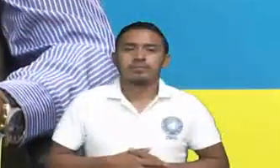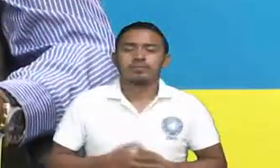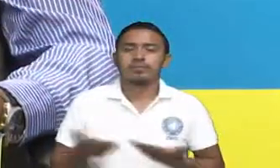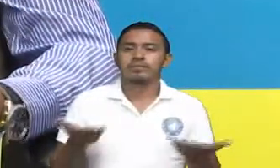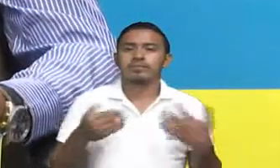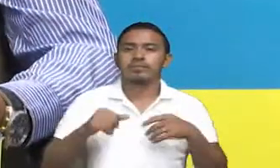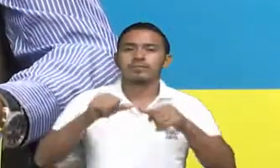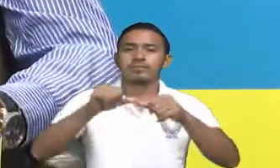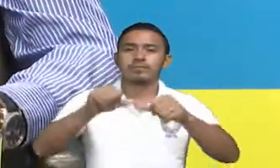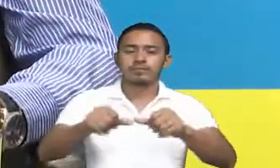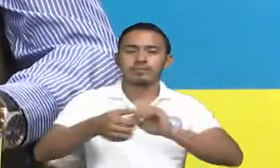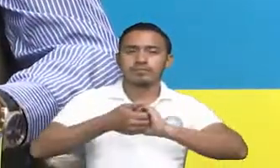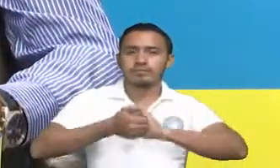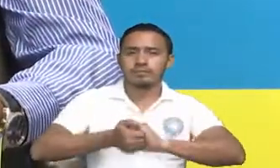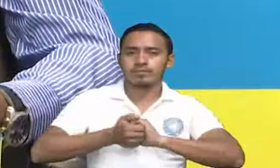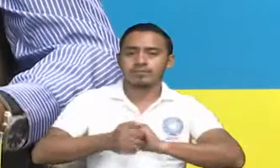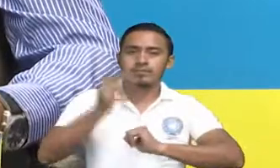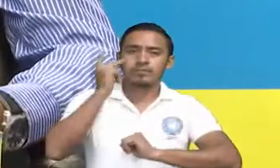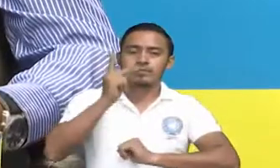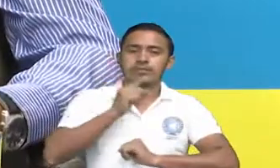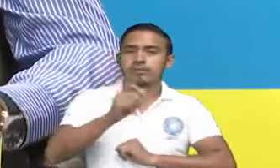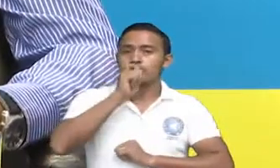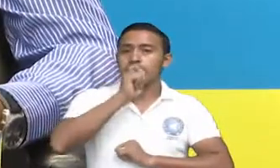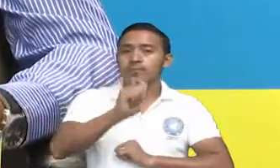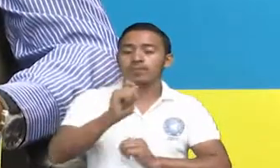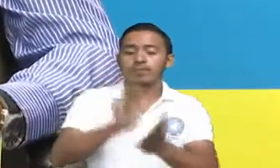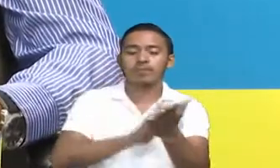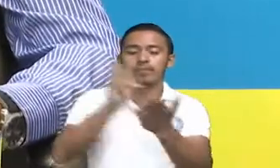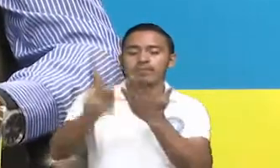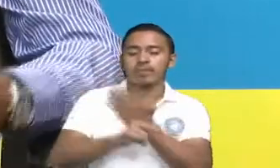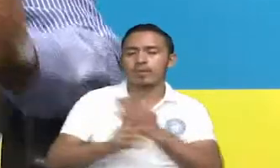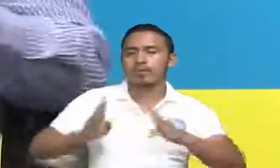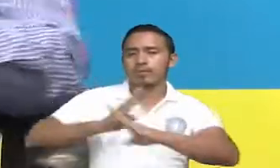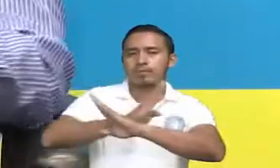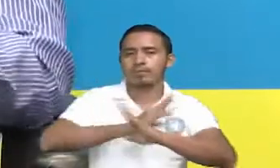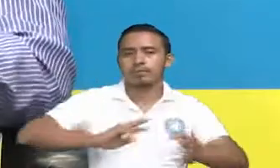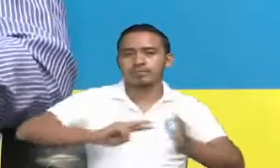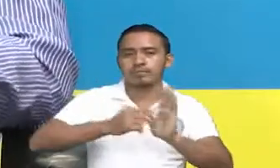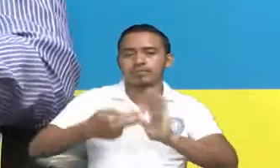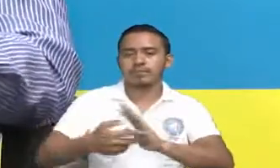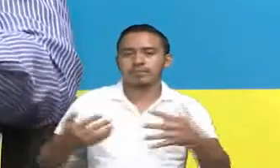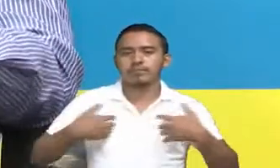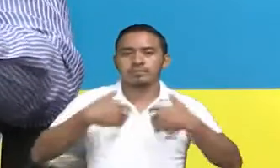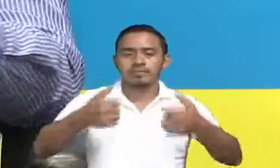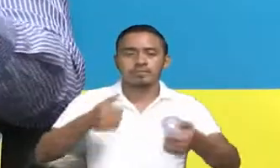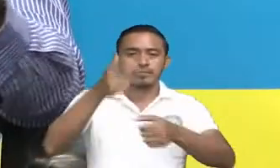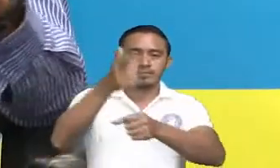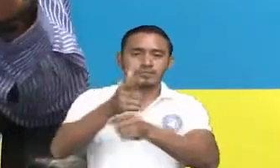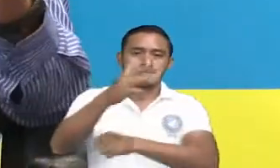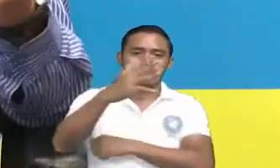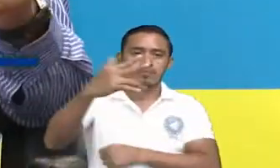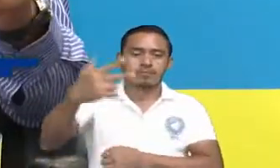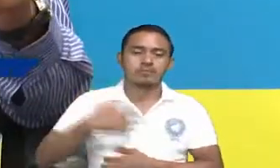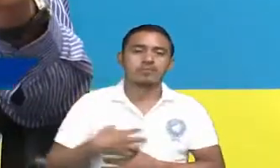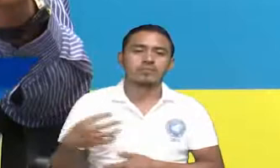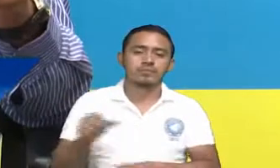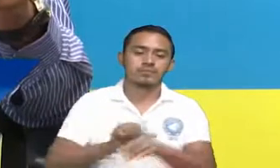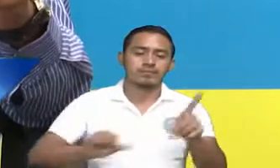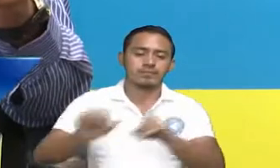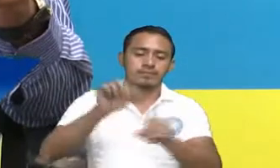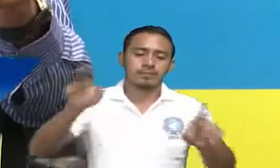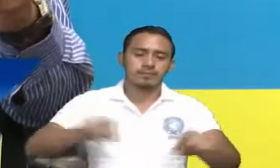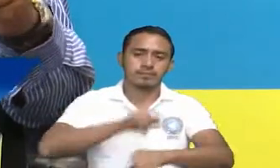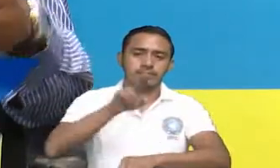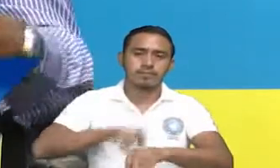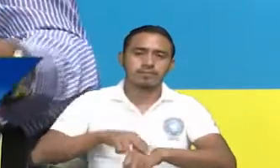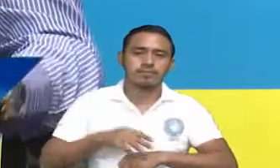Estamos de regreso, amigos televidentes, en su gustado programa Prevenir de Salud a través de la frecuencia del canal 98 y el canal parlamentario del canal de la